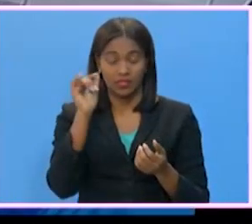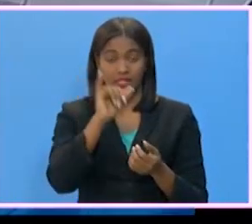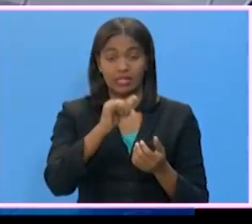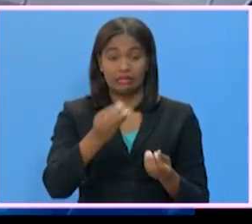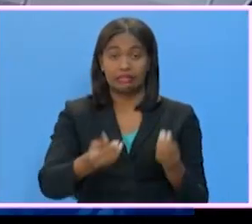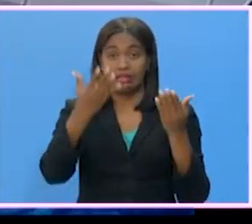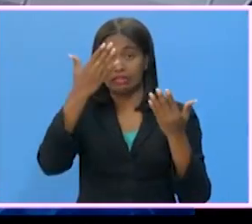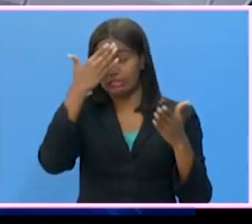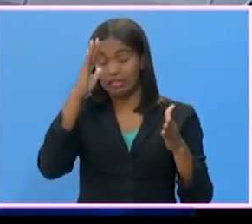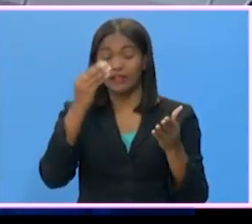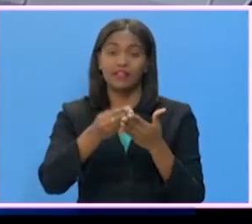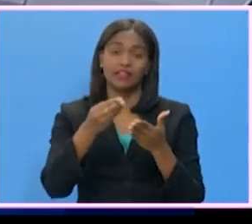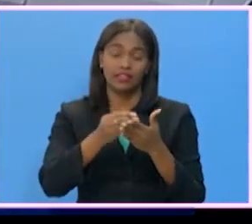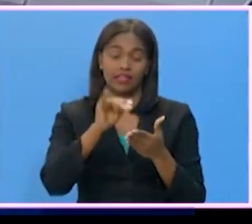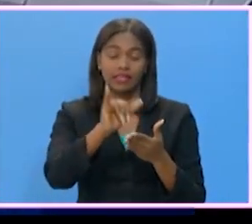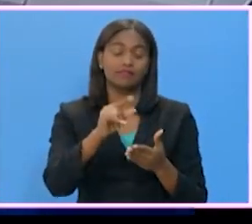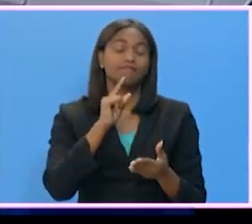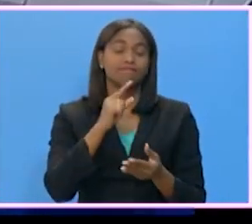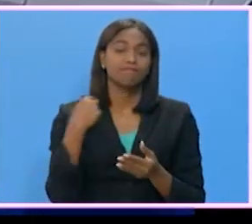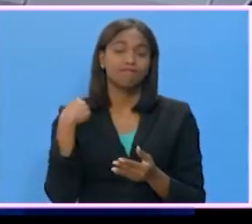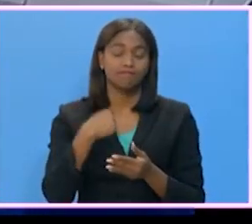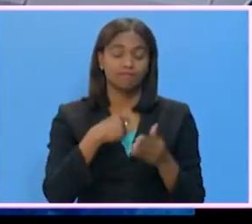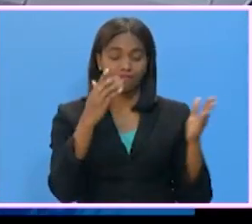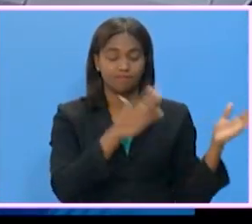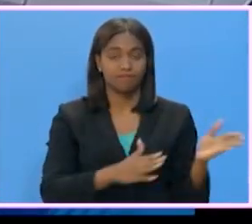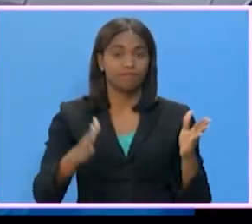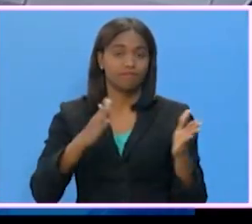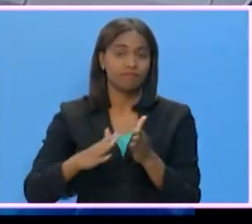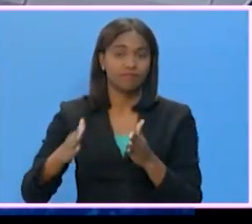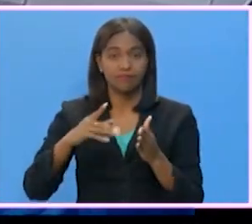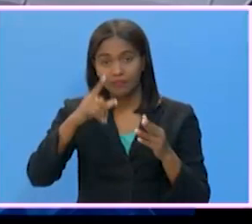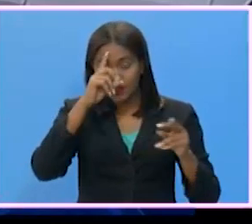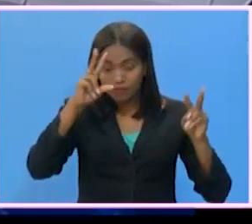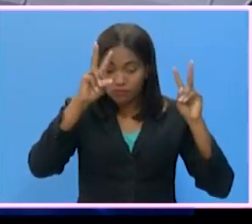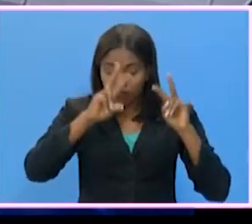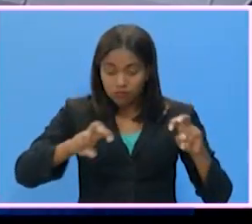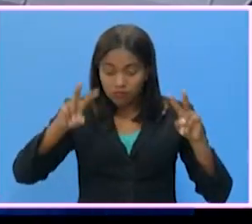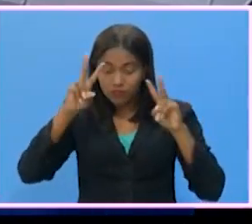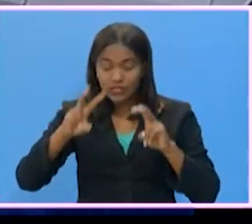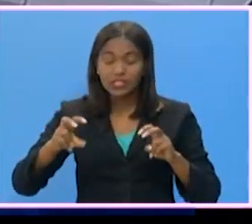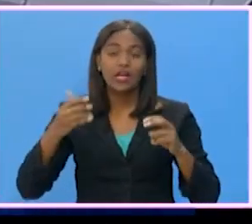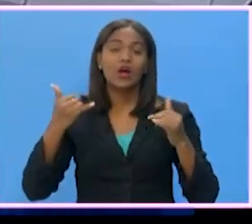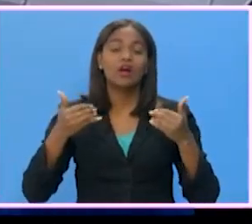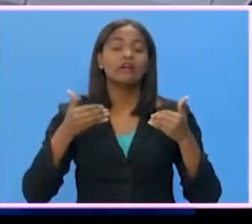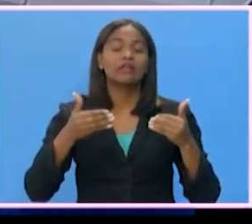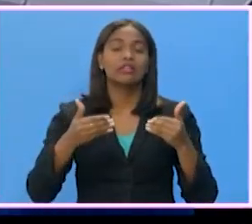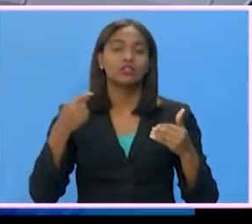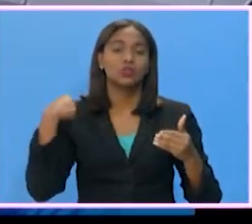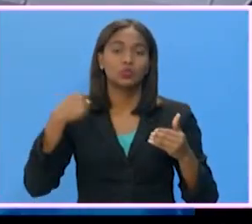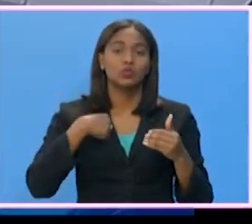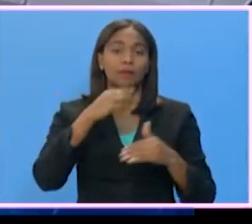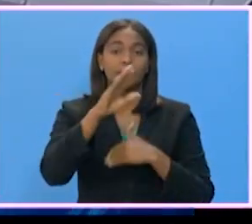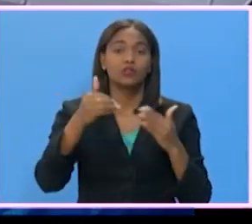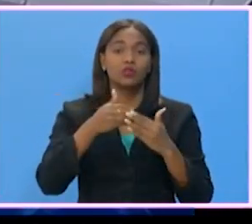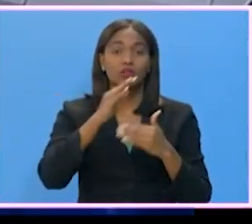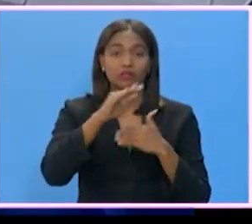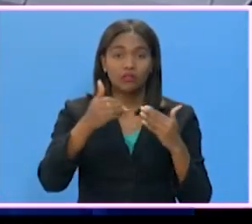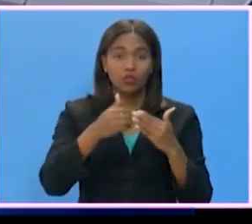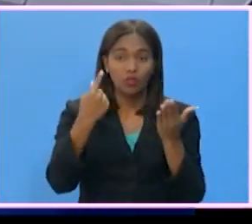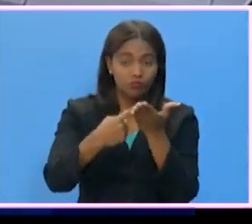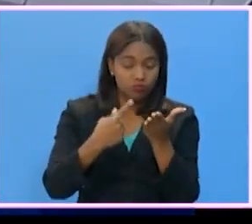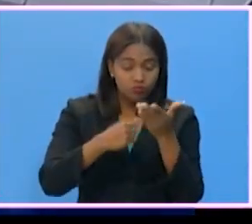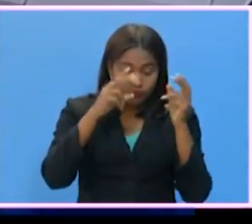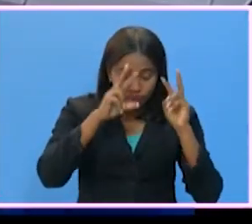para nosotros. Es un proceso que está en investigación, se están realizando nuestros investigadores, los